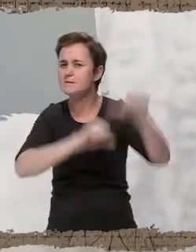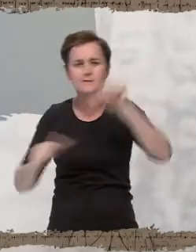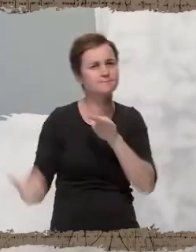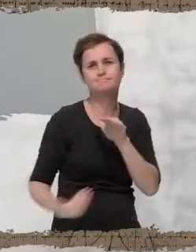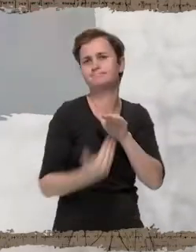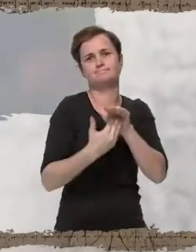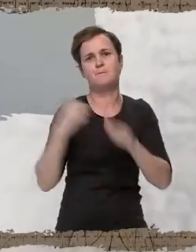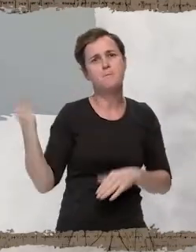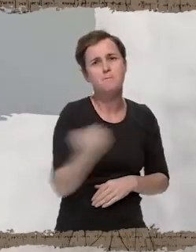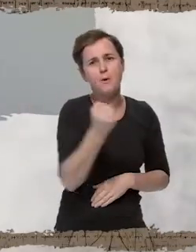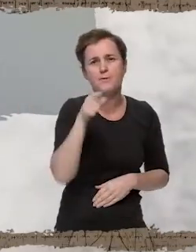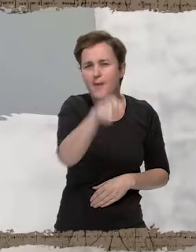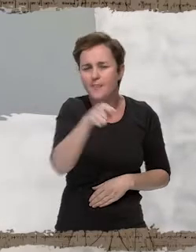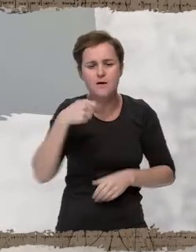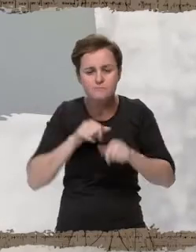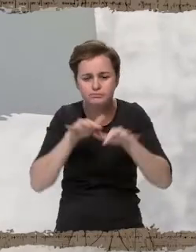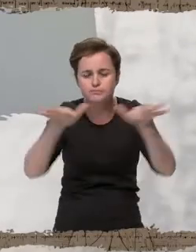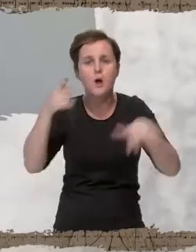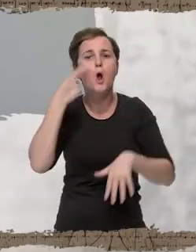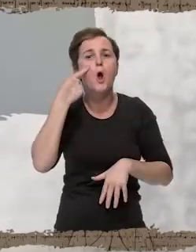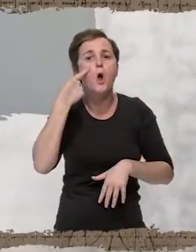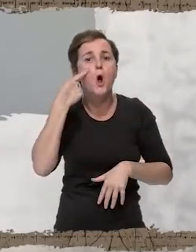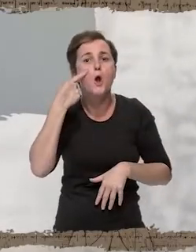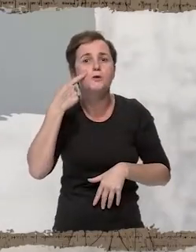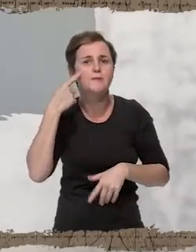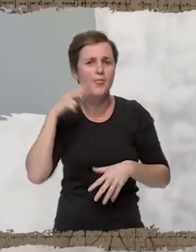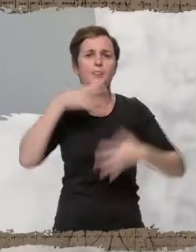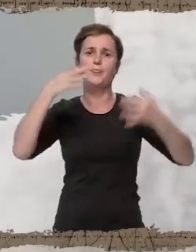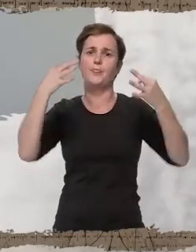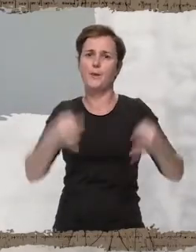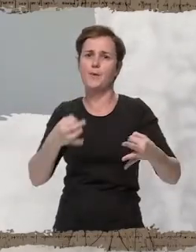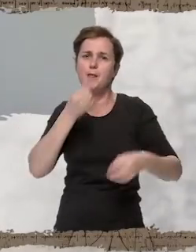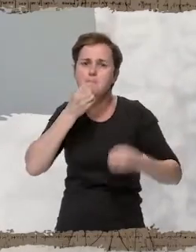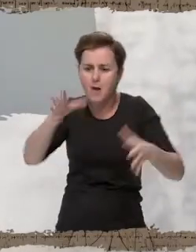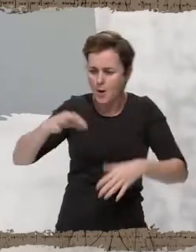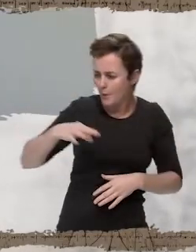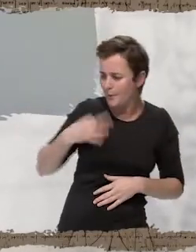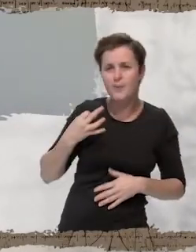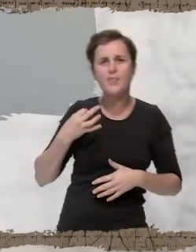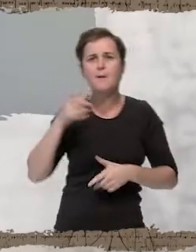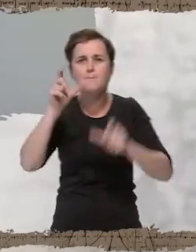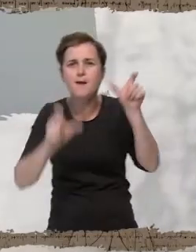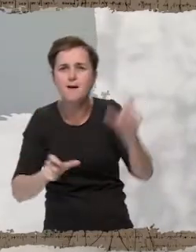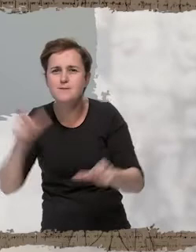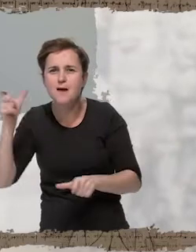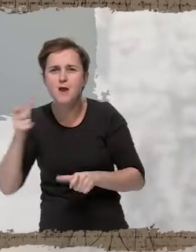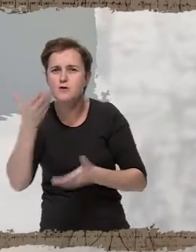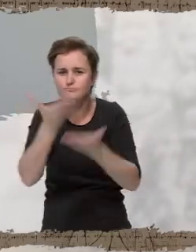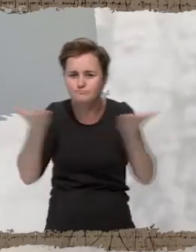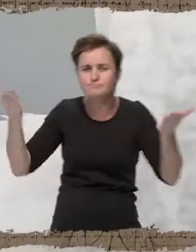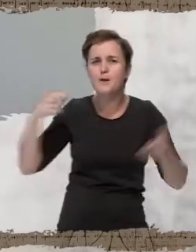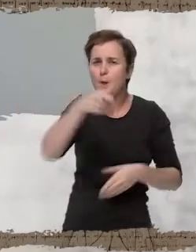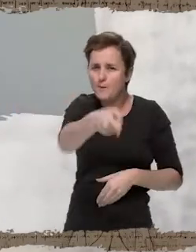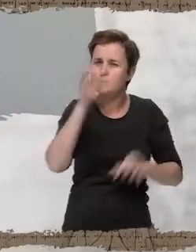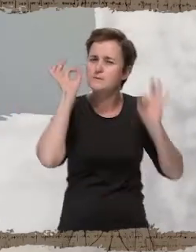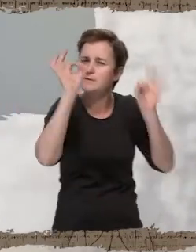papel fundamental, el cual es generar nuevos conocimientos de verdad, mejorar la calidad de vida del ser